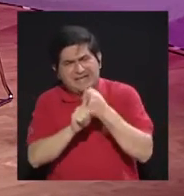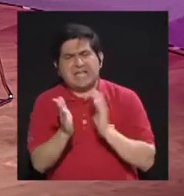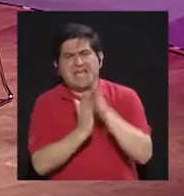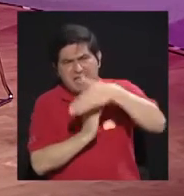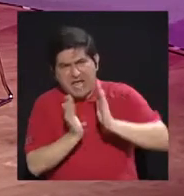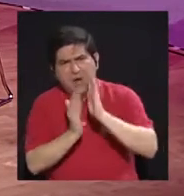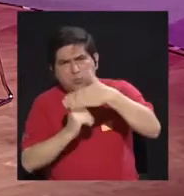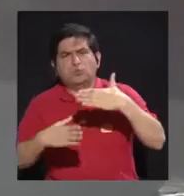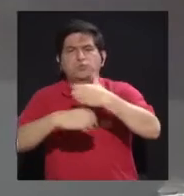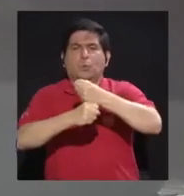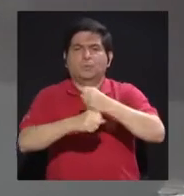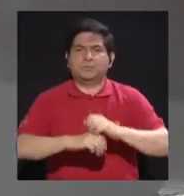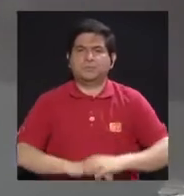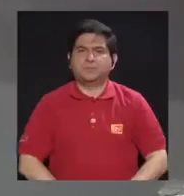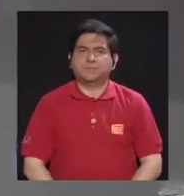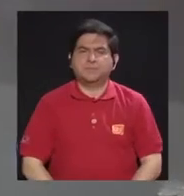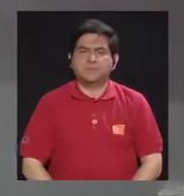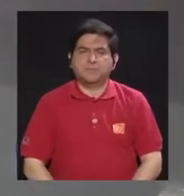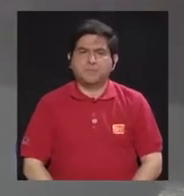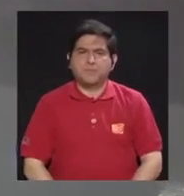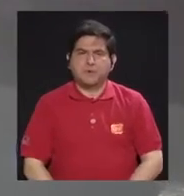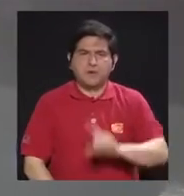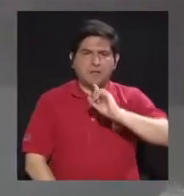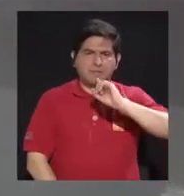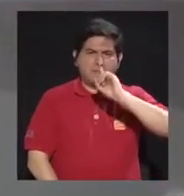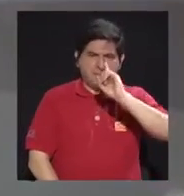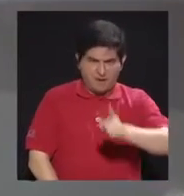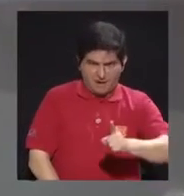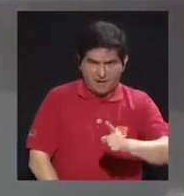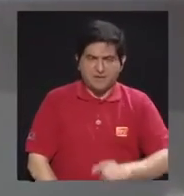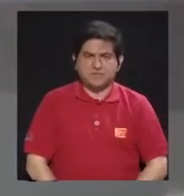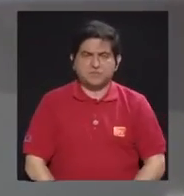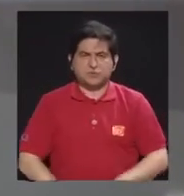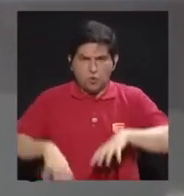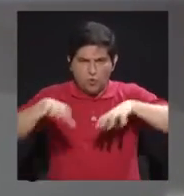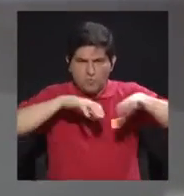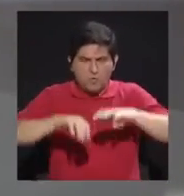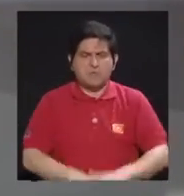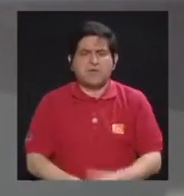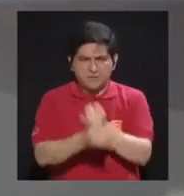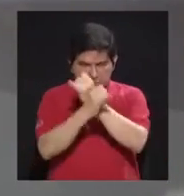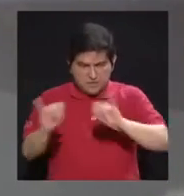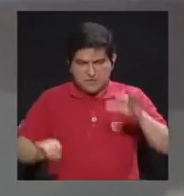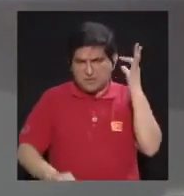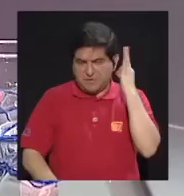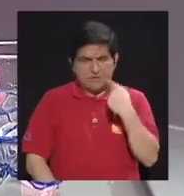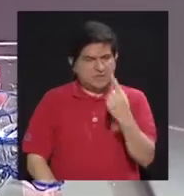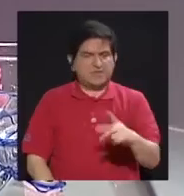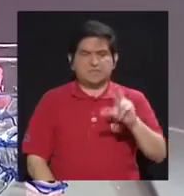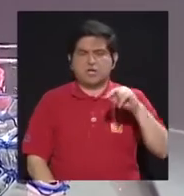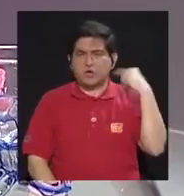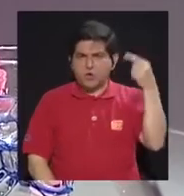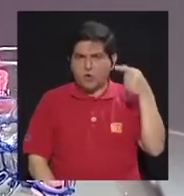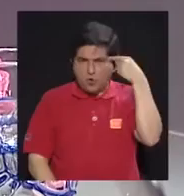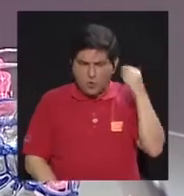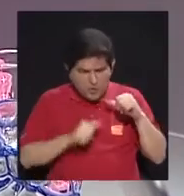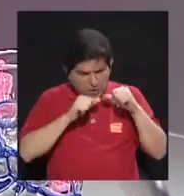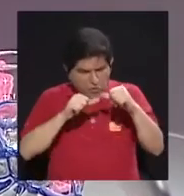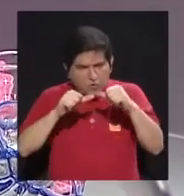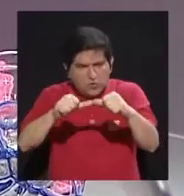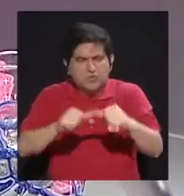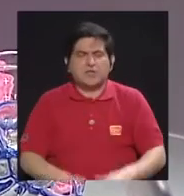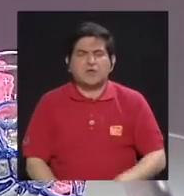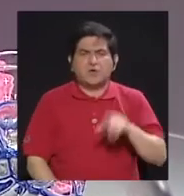abusos. Dice, hay un pronunciamiento del Movimiento Autónomo de Mujeres que dice no a la dictadura dinástica y su